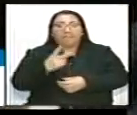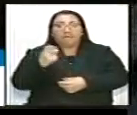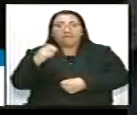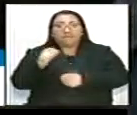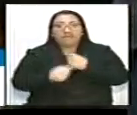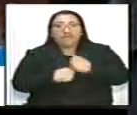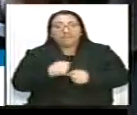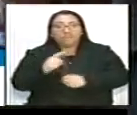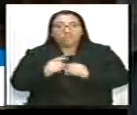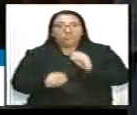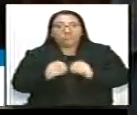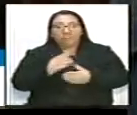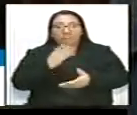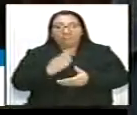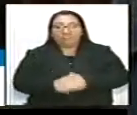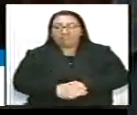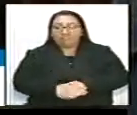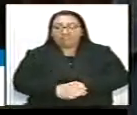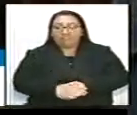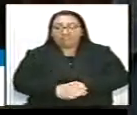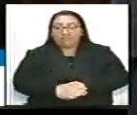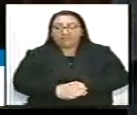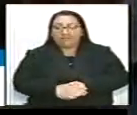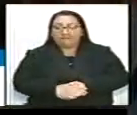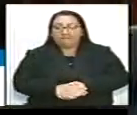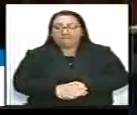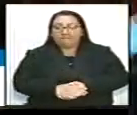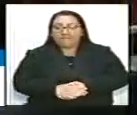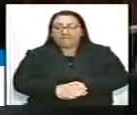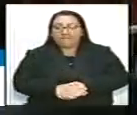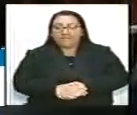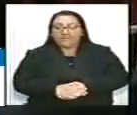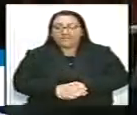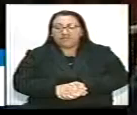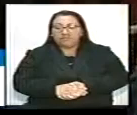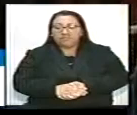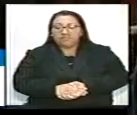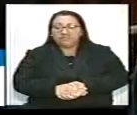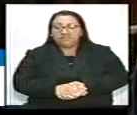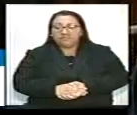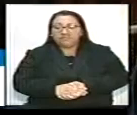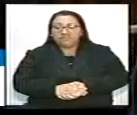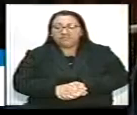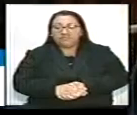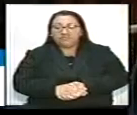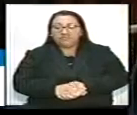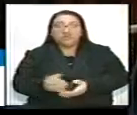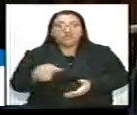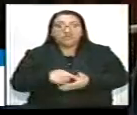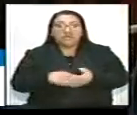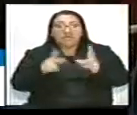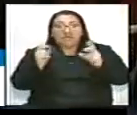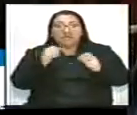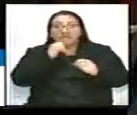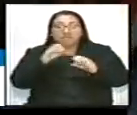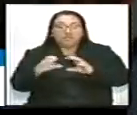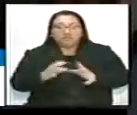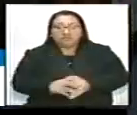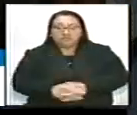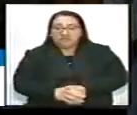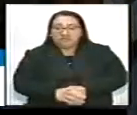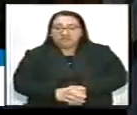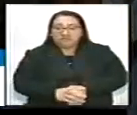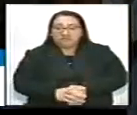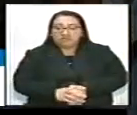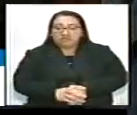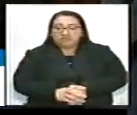se solucionará ese daño ambiental que le van a hacer acá a Lima. Entonces, esos son temas pendientes. Pero no,